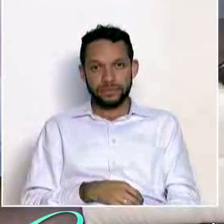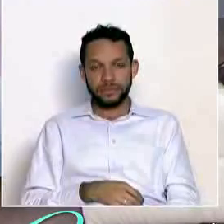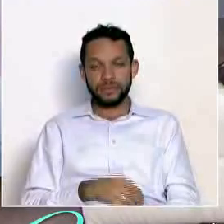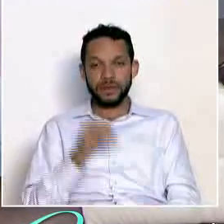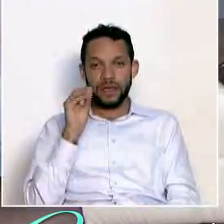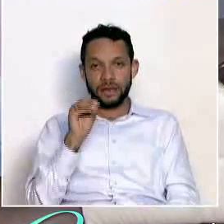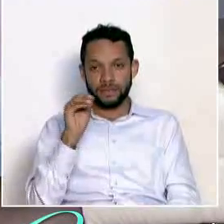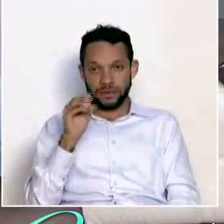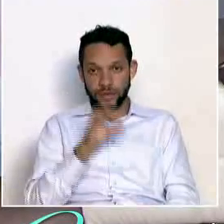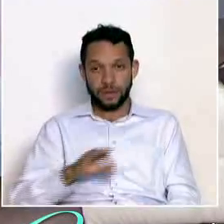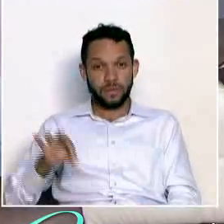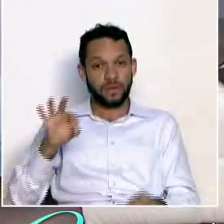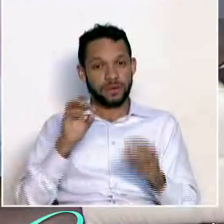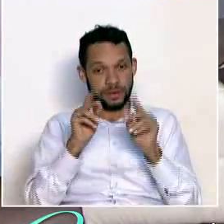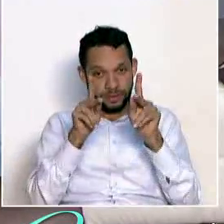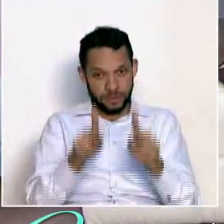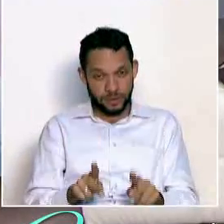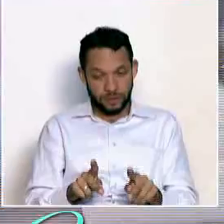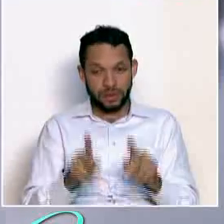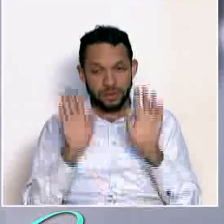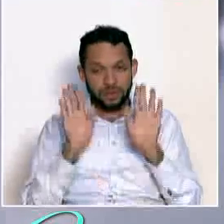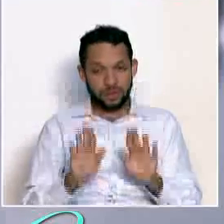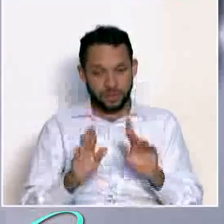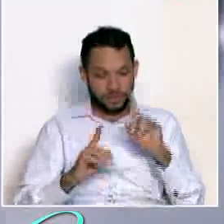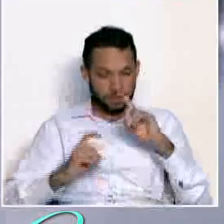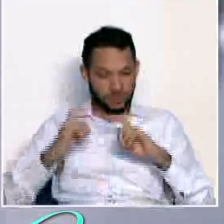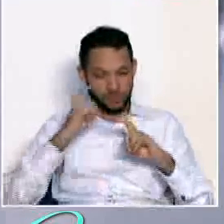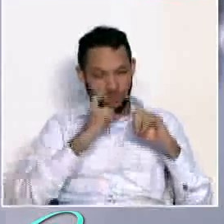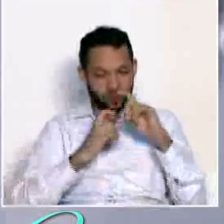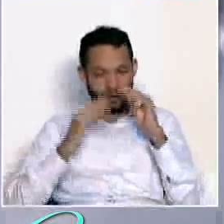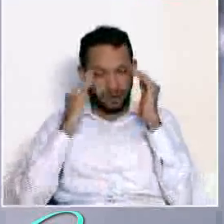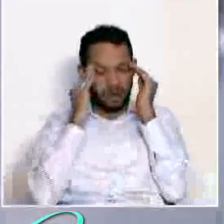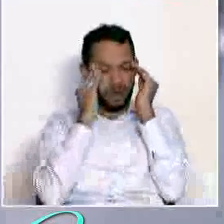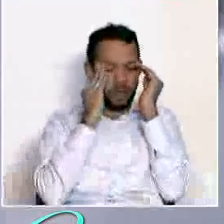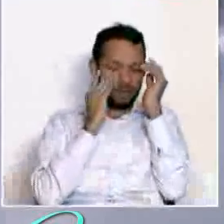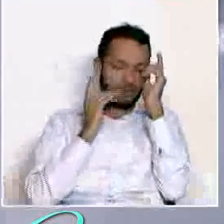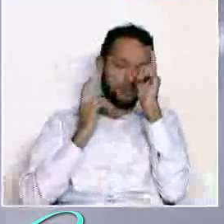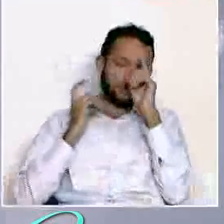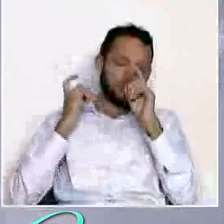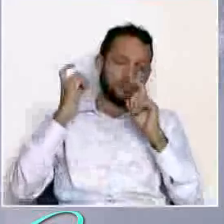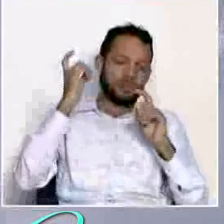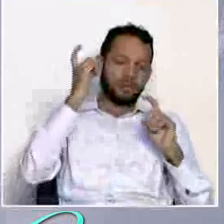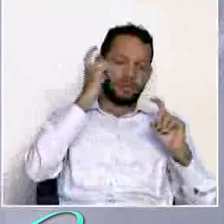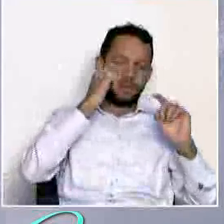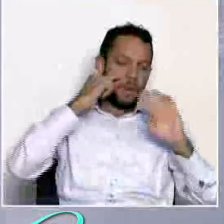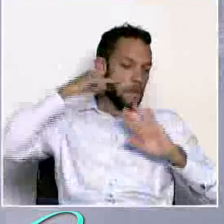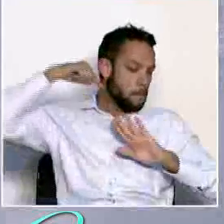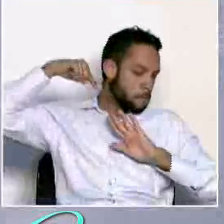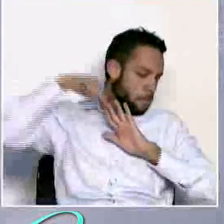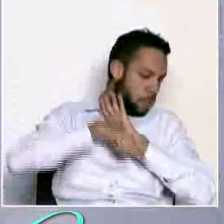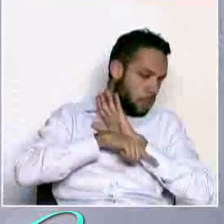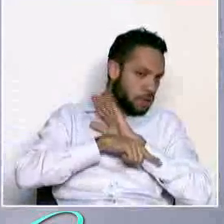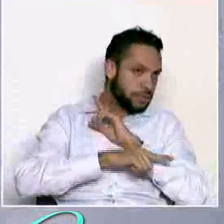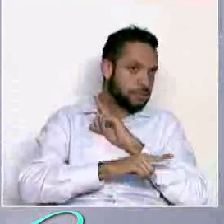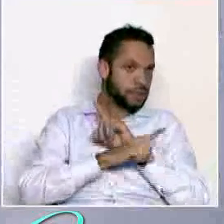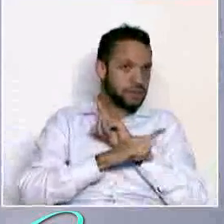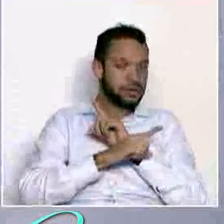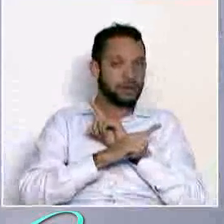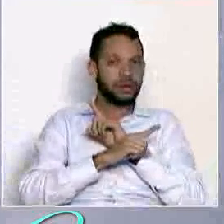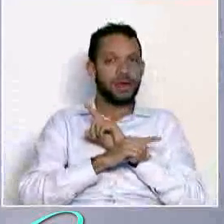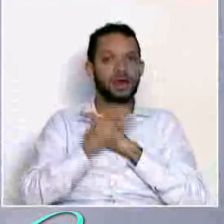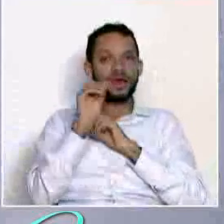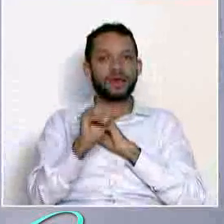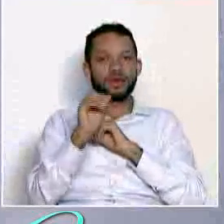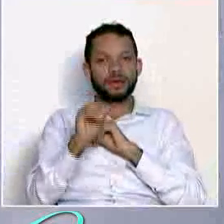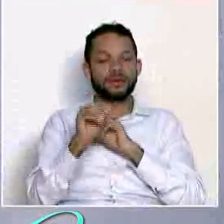Bien, cuando una persona se somete al estado hipnótico, se presenta automáticamente lo que se llama